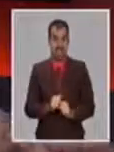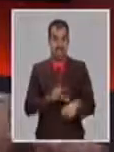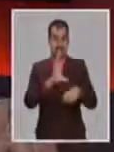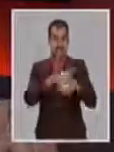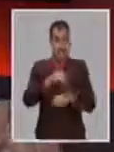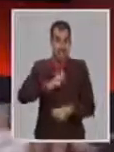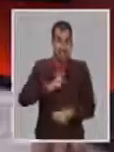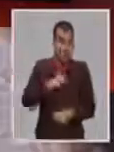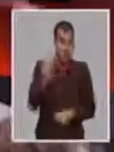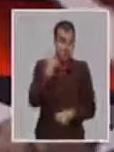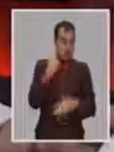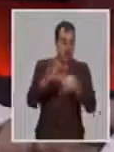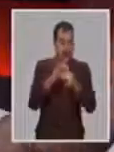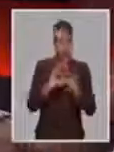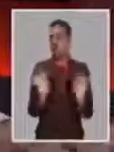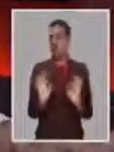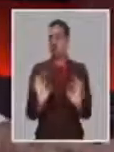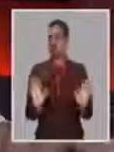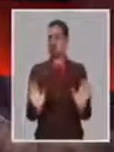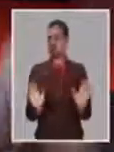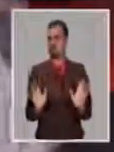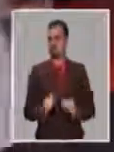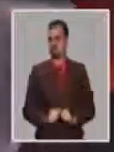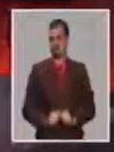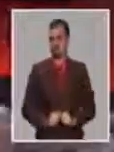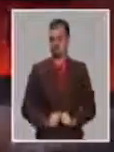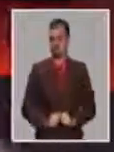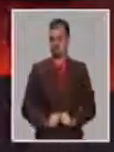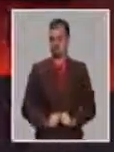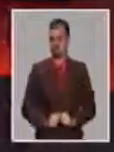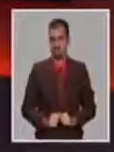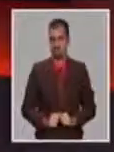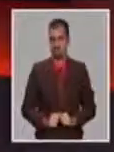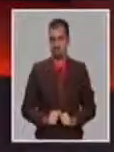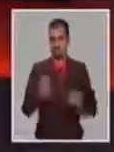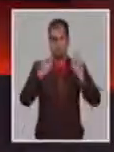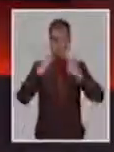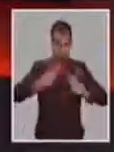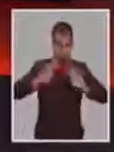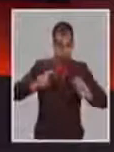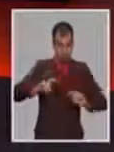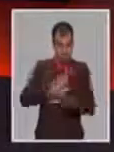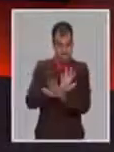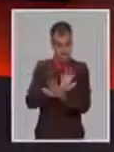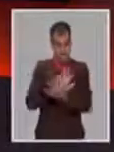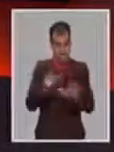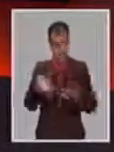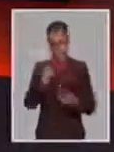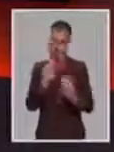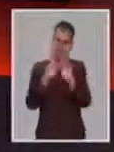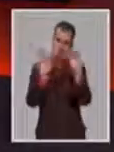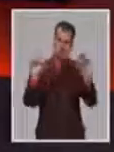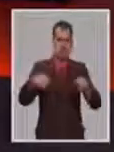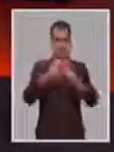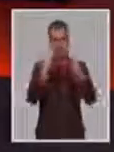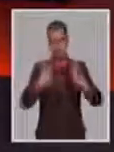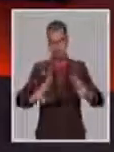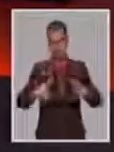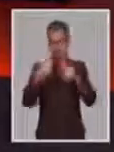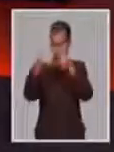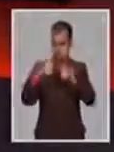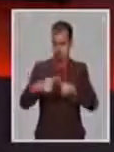hay que demostrar en este estudio. El estudio ha concebido, y bueno, esto ha sido muy divulgado en las